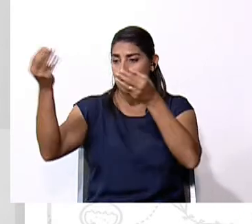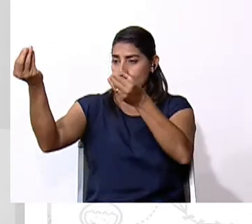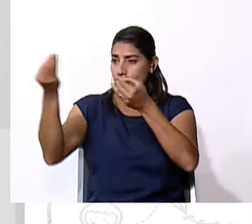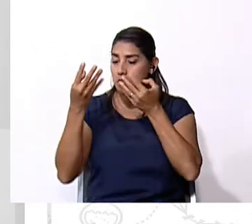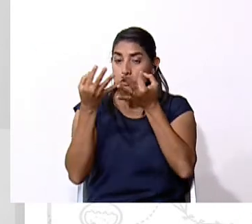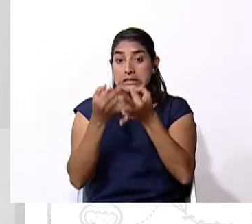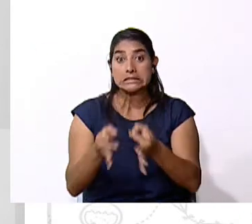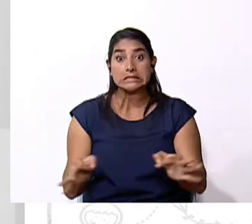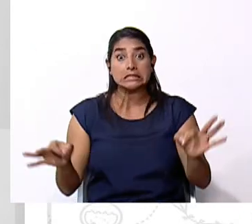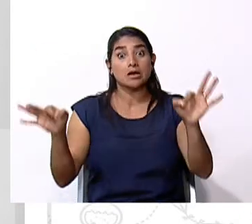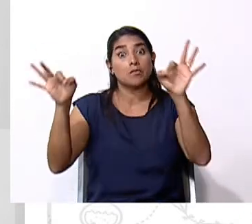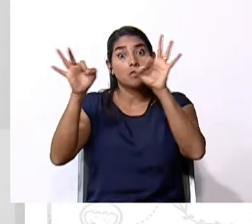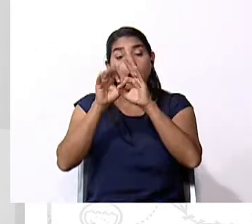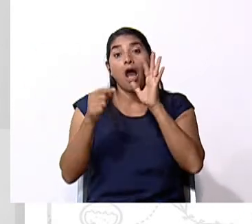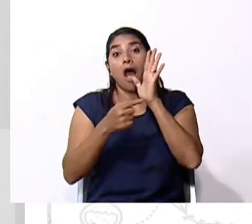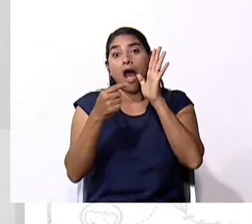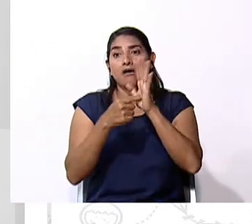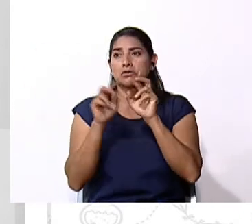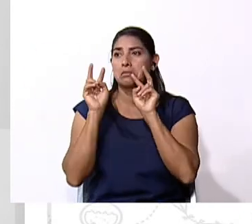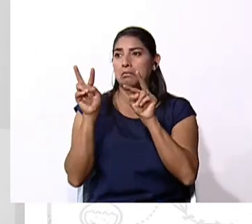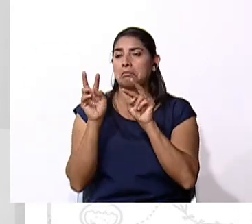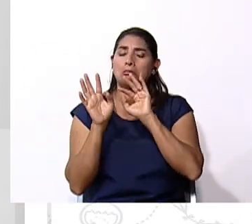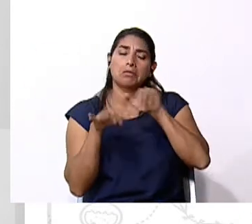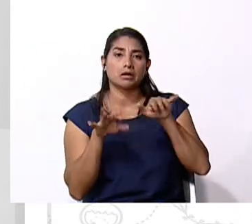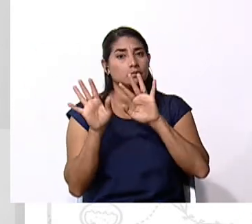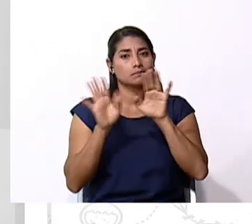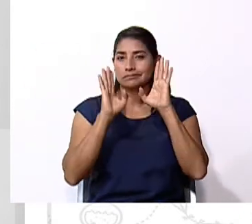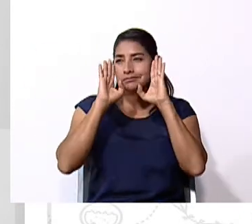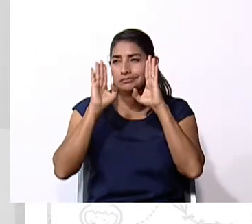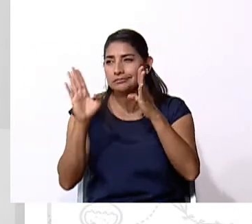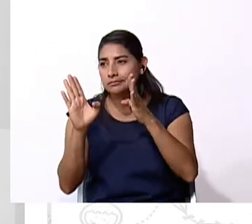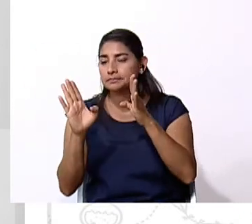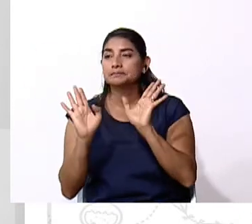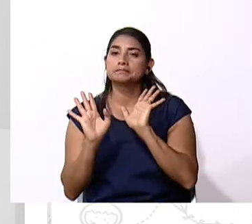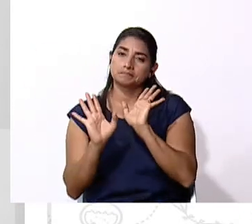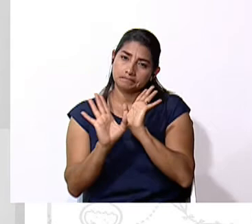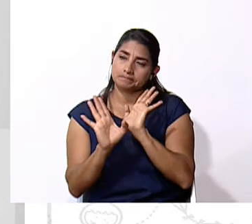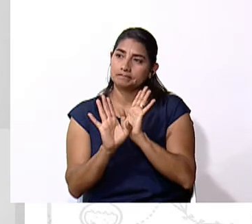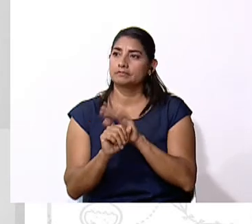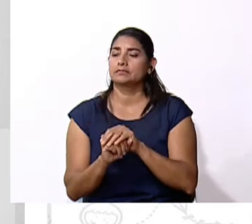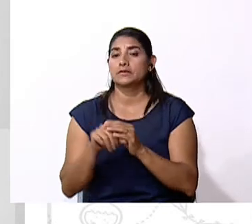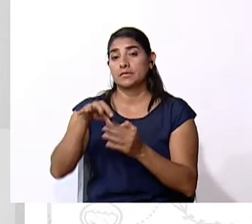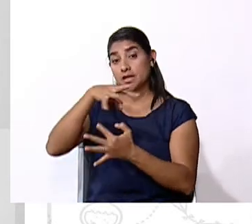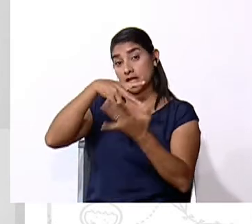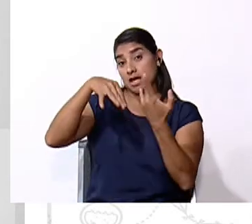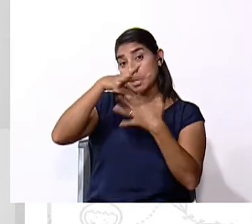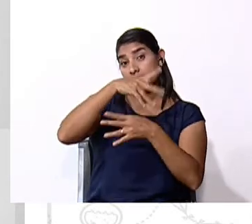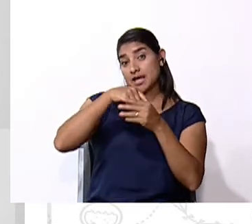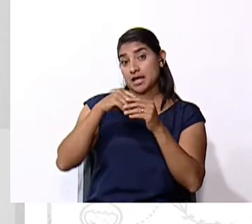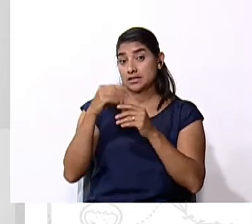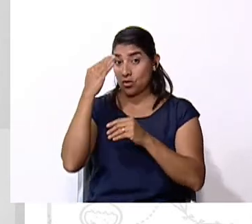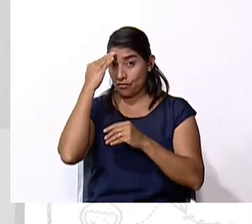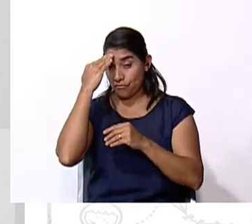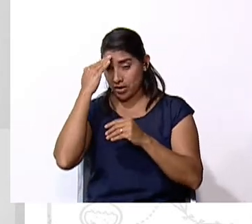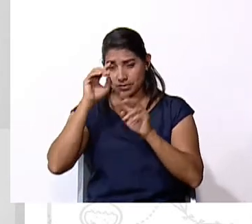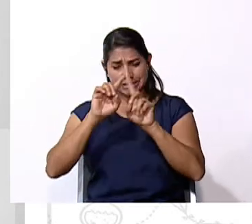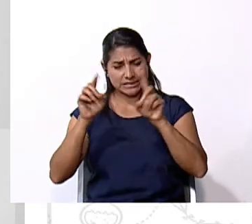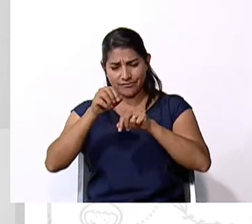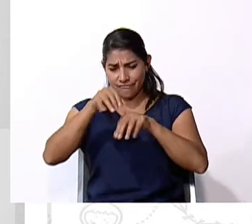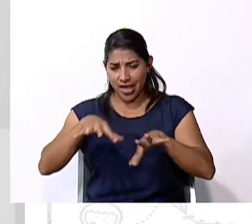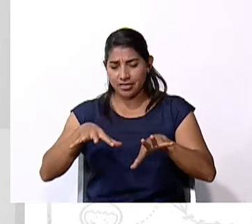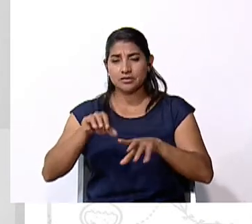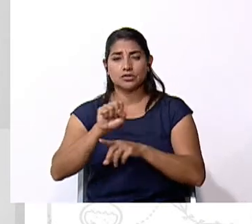sumamente importantes y a veces los obviamos. Bueno, en este caso, interacción en redes sociales.